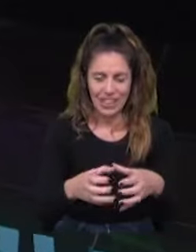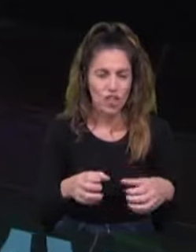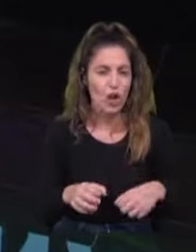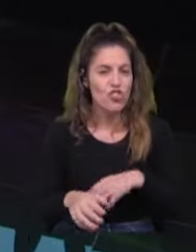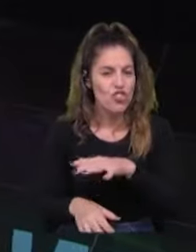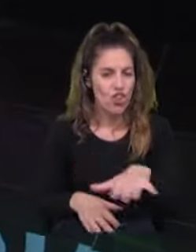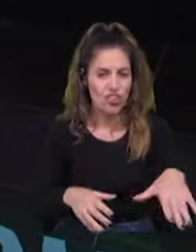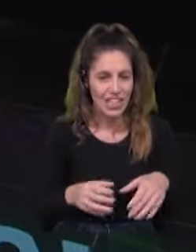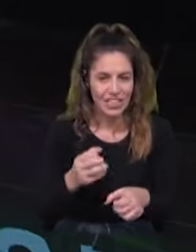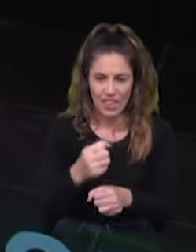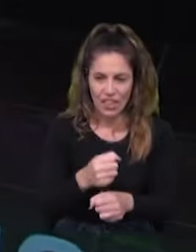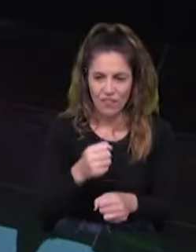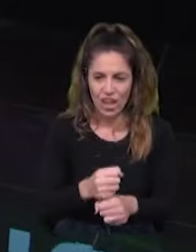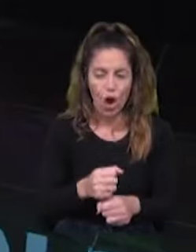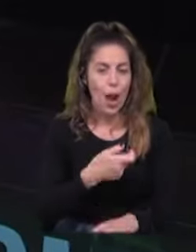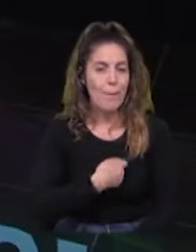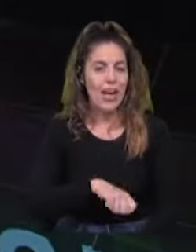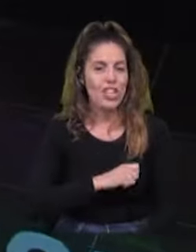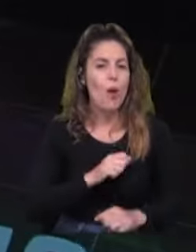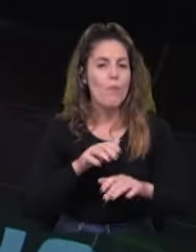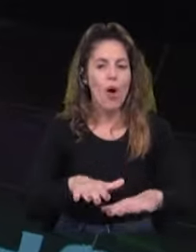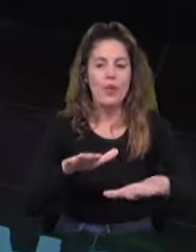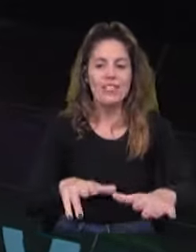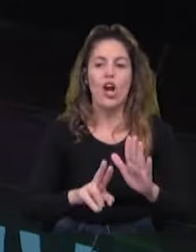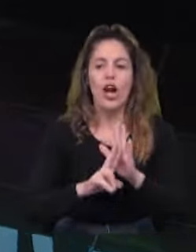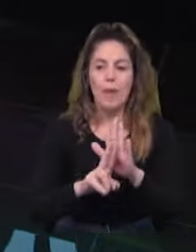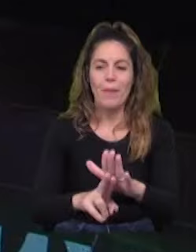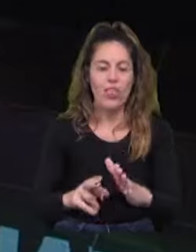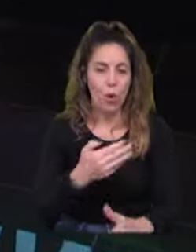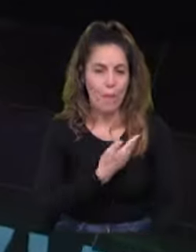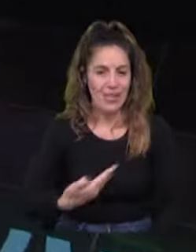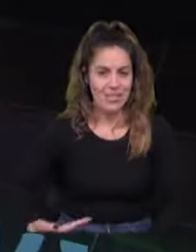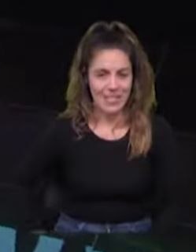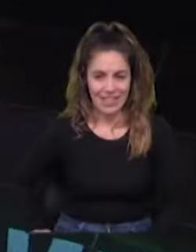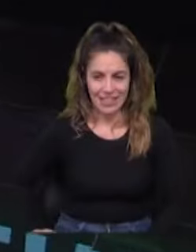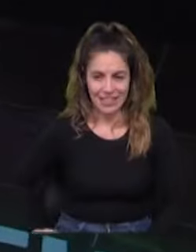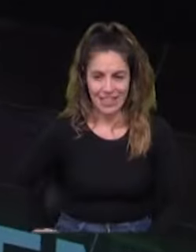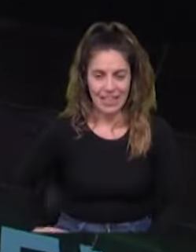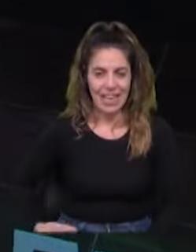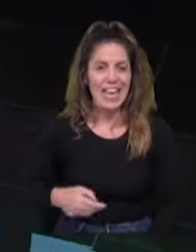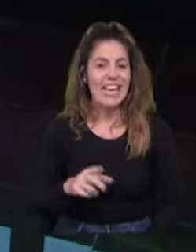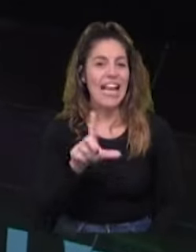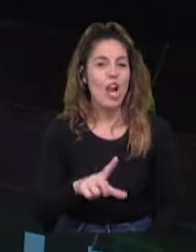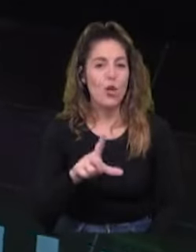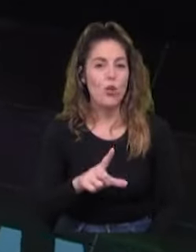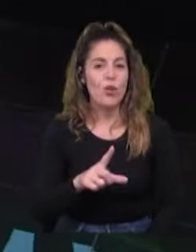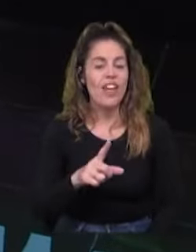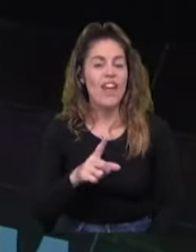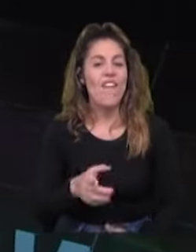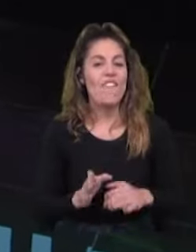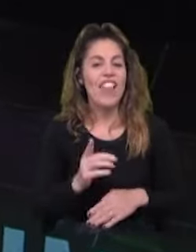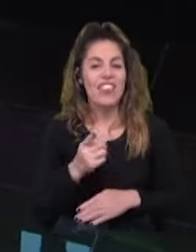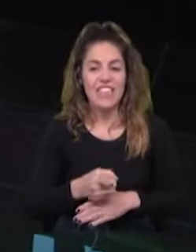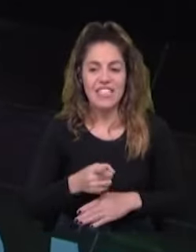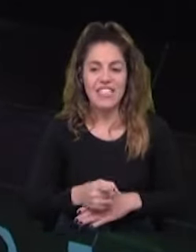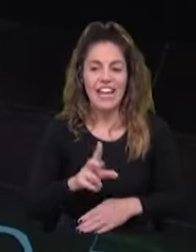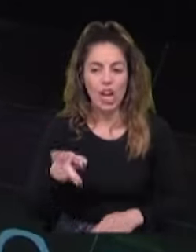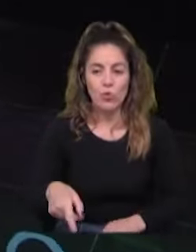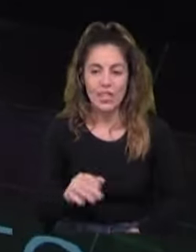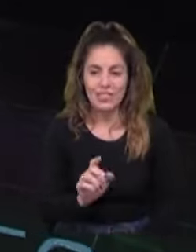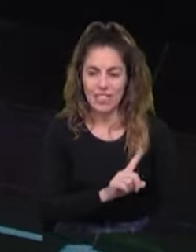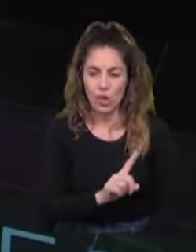obrero español se movilizaron este sábado en respaldo al presidente de gobierno Pedro Sánchez que este lunes va a decidir si renuncia o